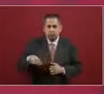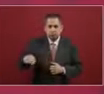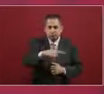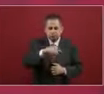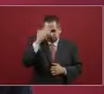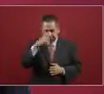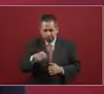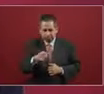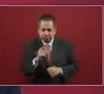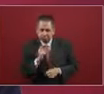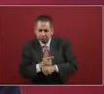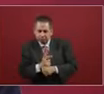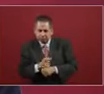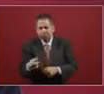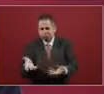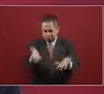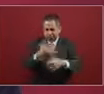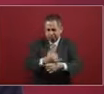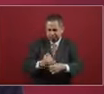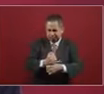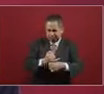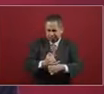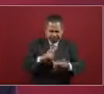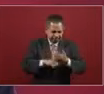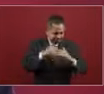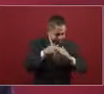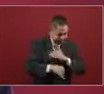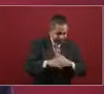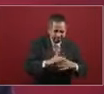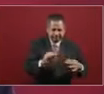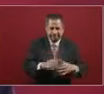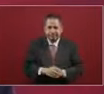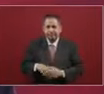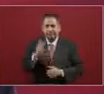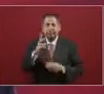pueden hacer las investigaciones correspondientes.